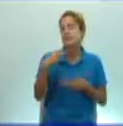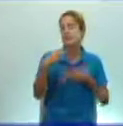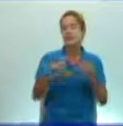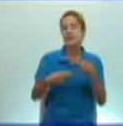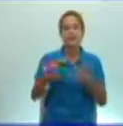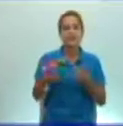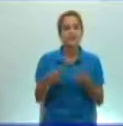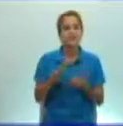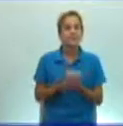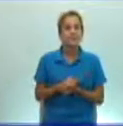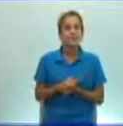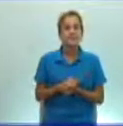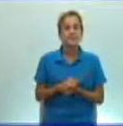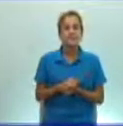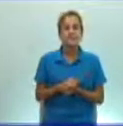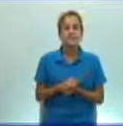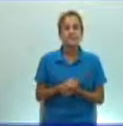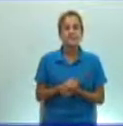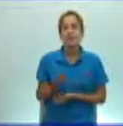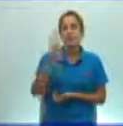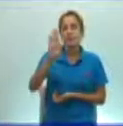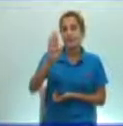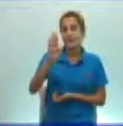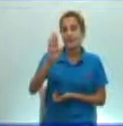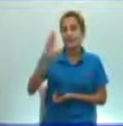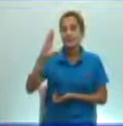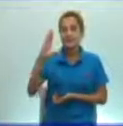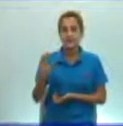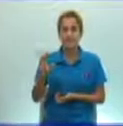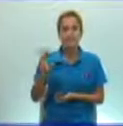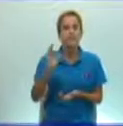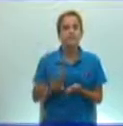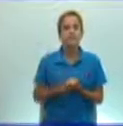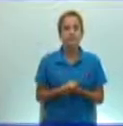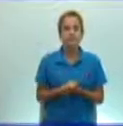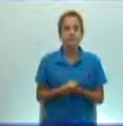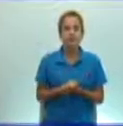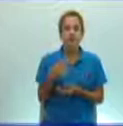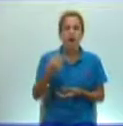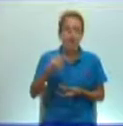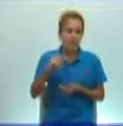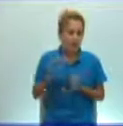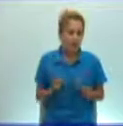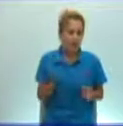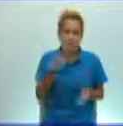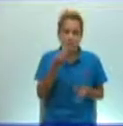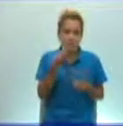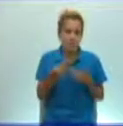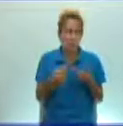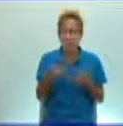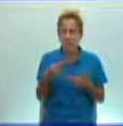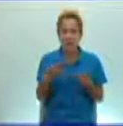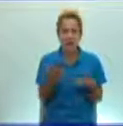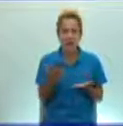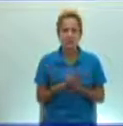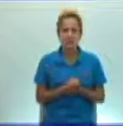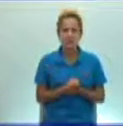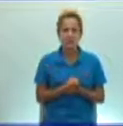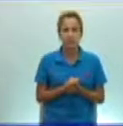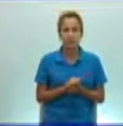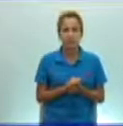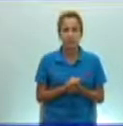realizar eran los incisos B y C, que eran actividades que podían realizarlas de